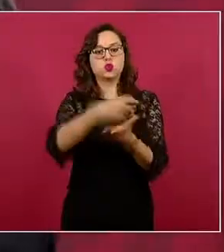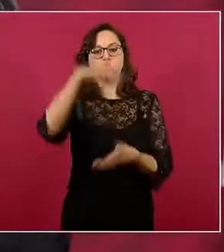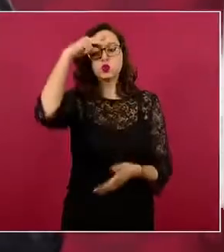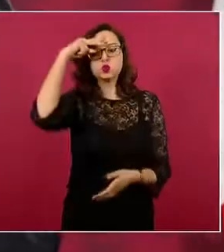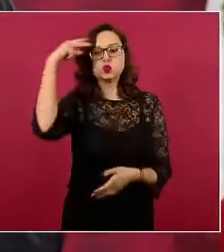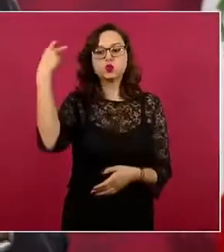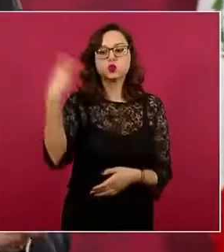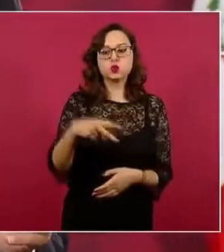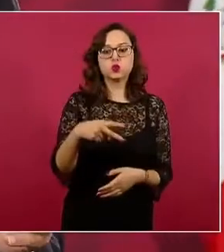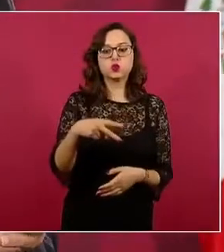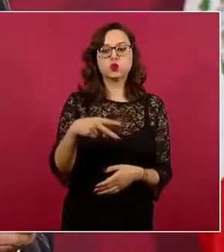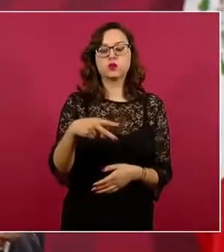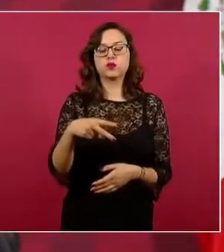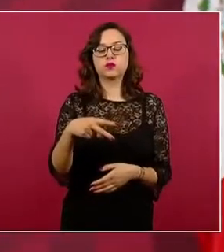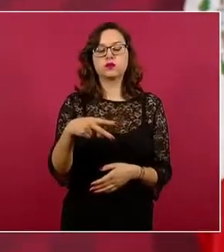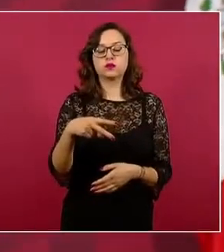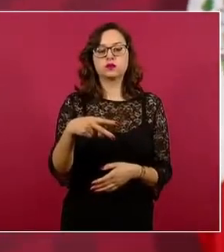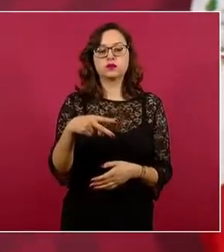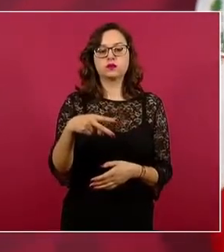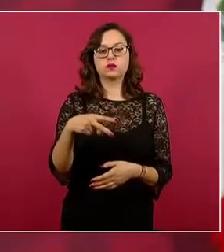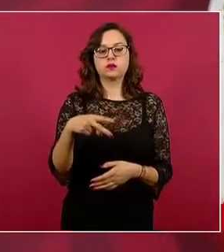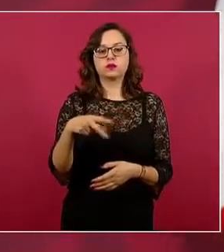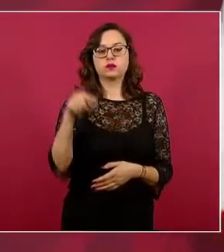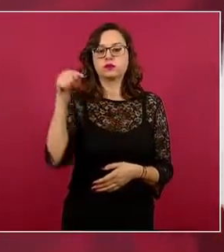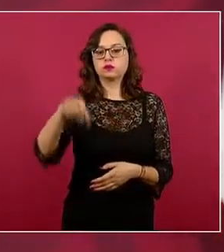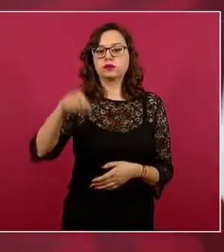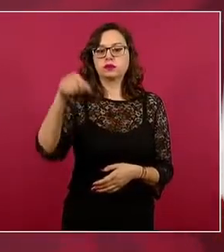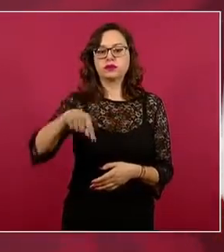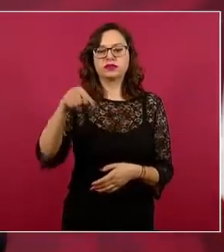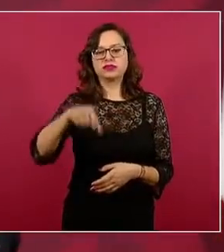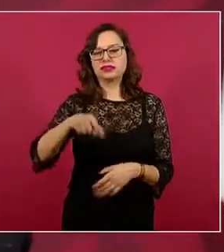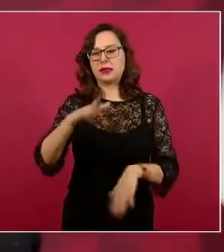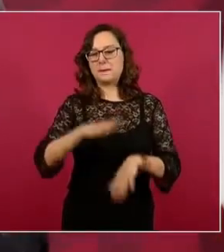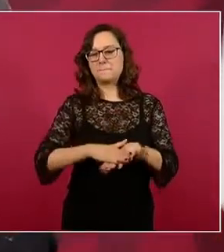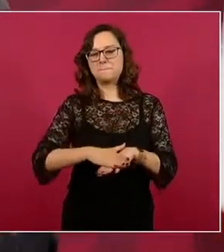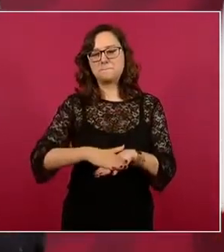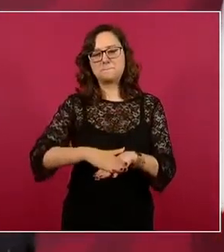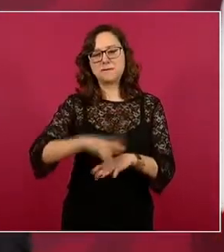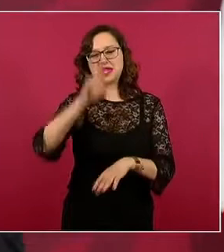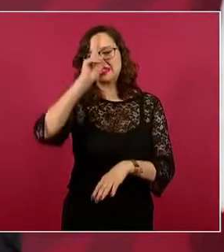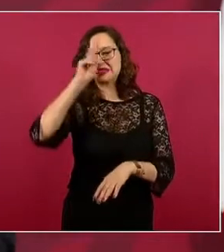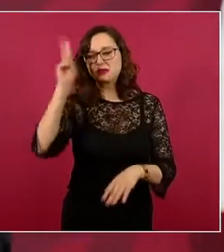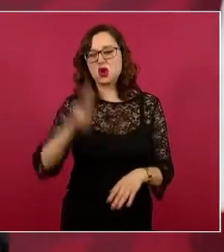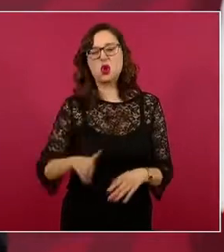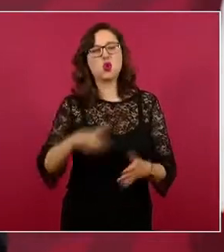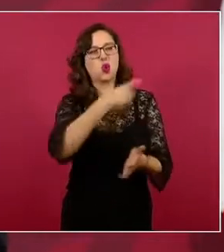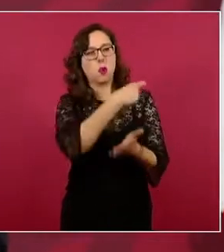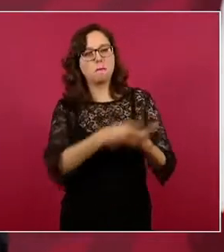una de las ciudades de más consumo de artículos de lujo